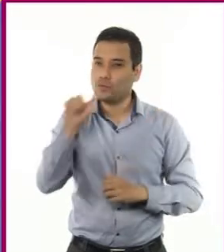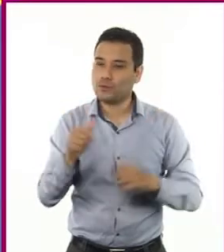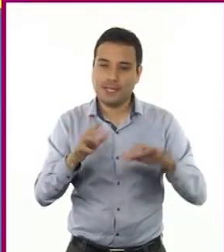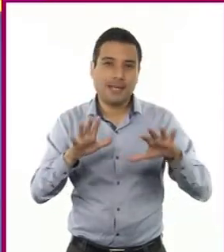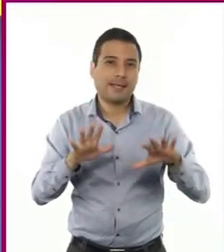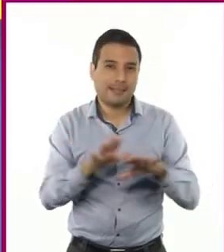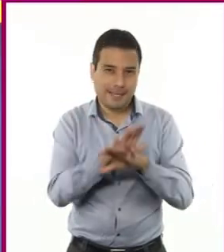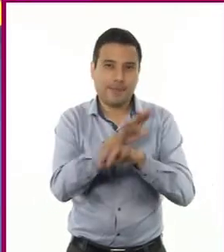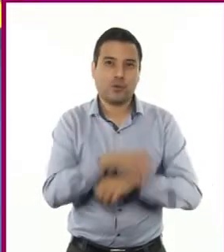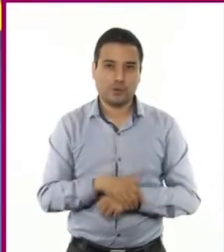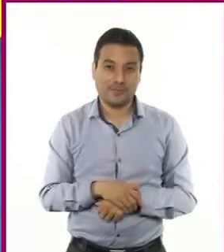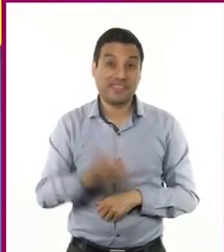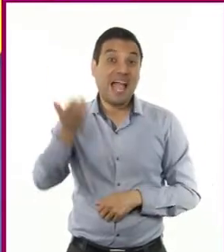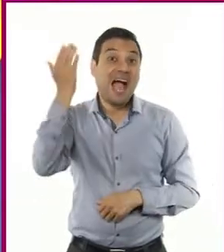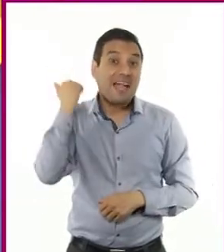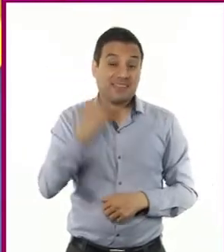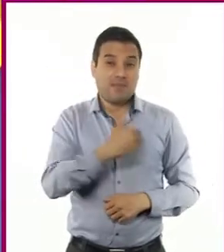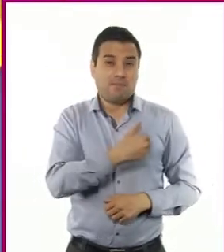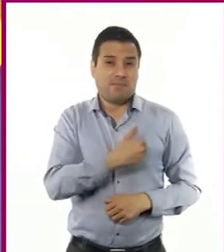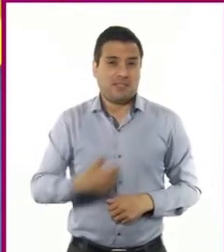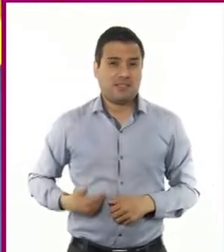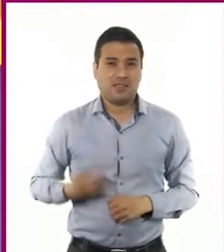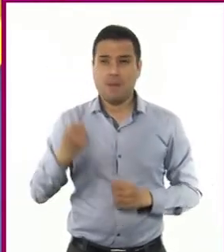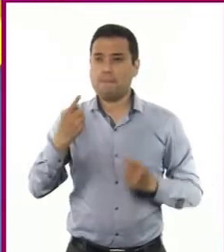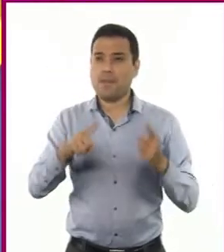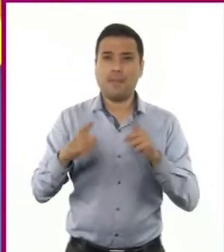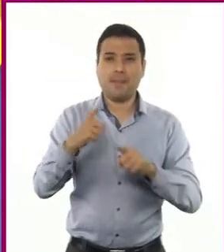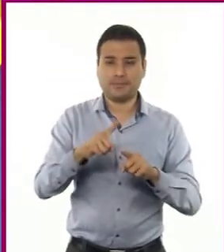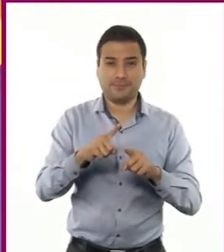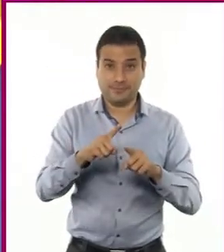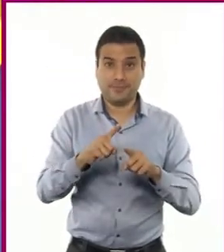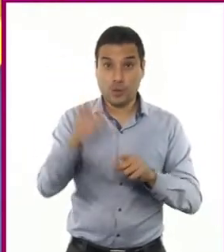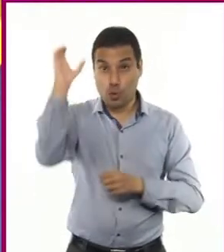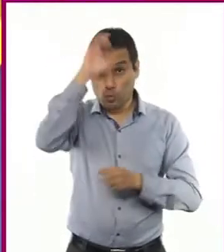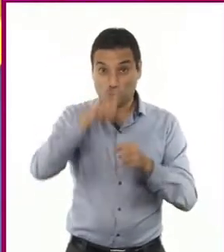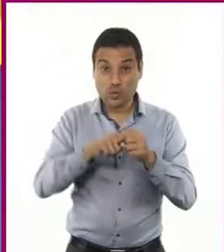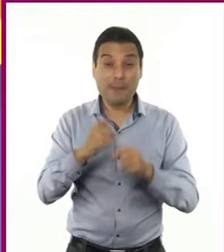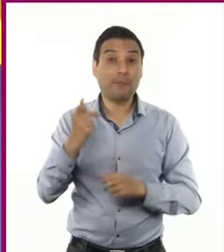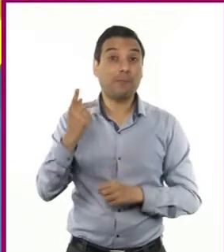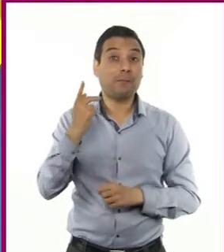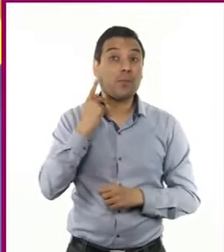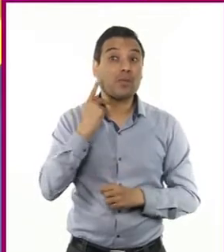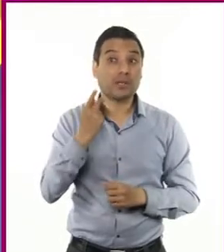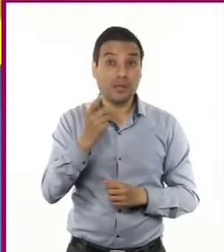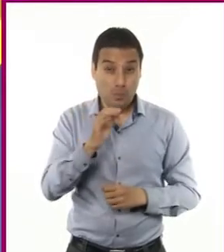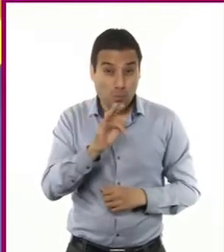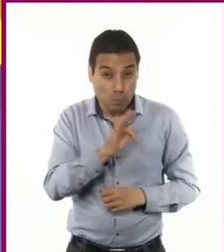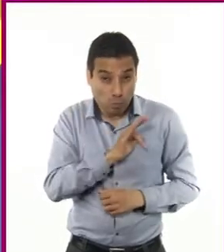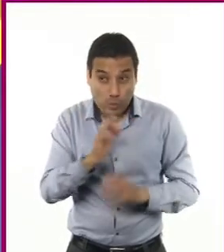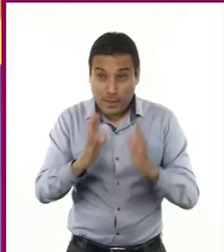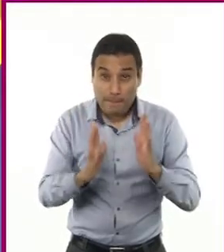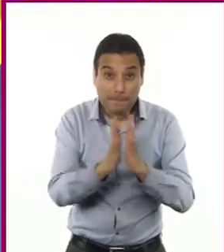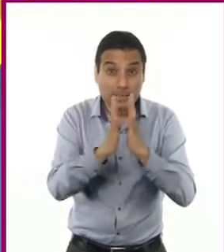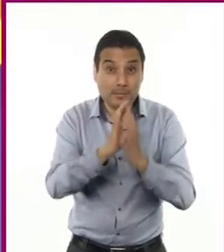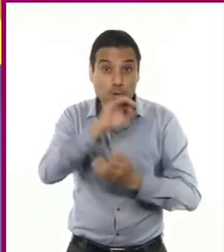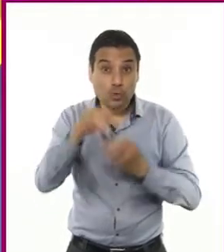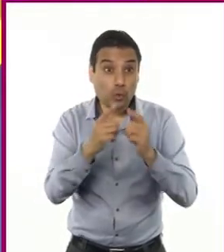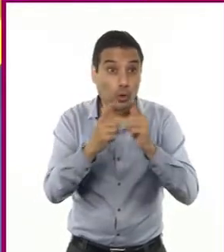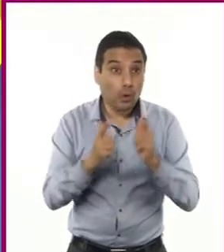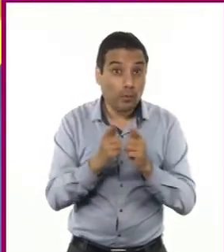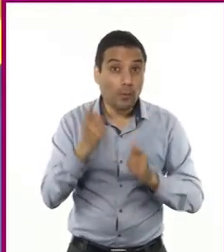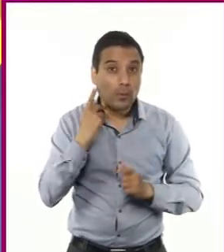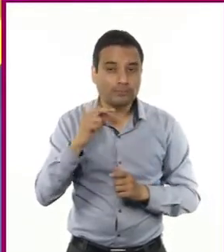caracterizado por un sistema presidencialista y por una cultura política en donde no existía la competencia electoral entre las distintas